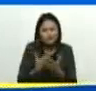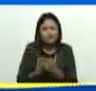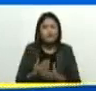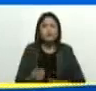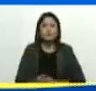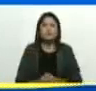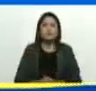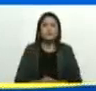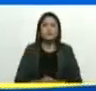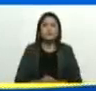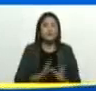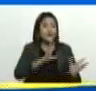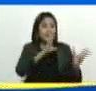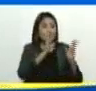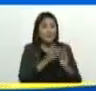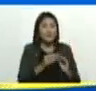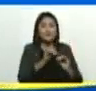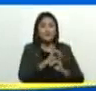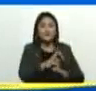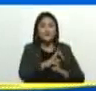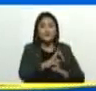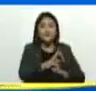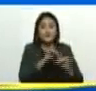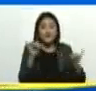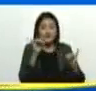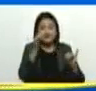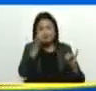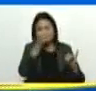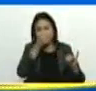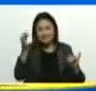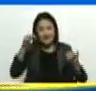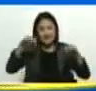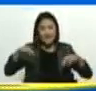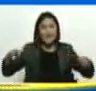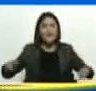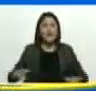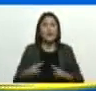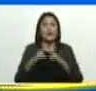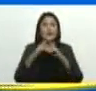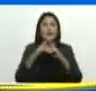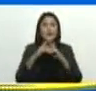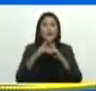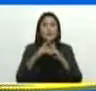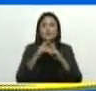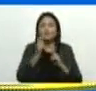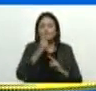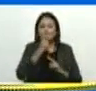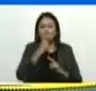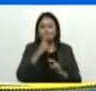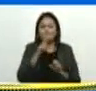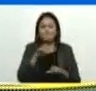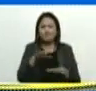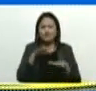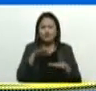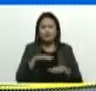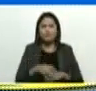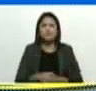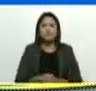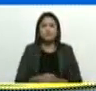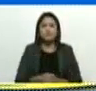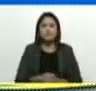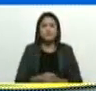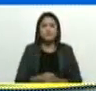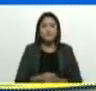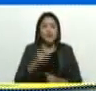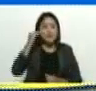Y para cerrar con broche de oro este encuentro hermoso de